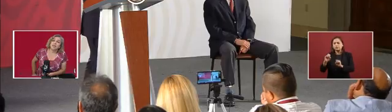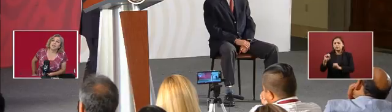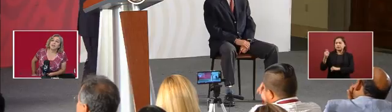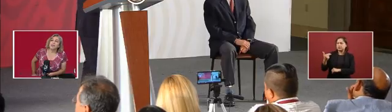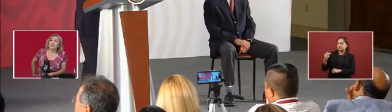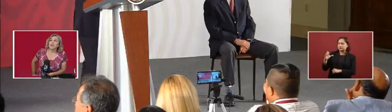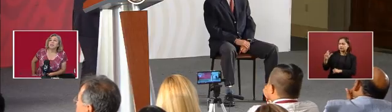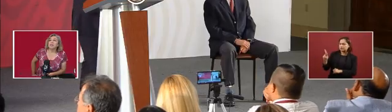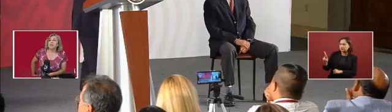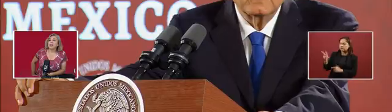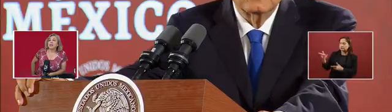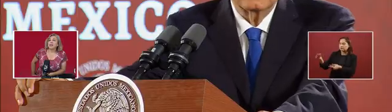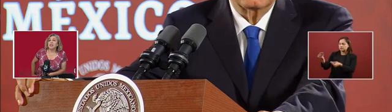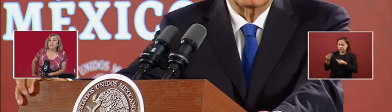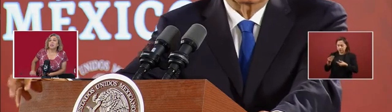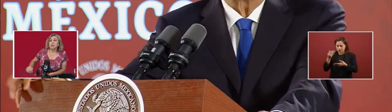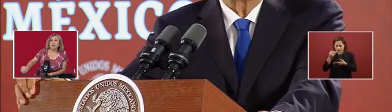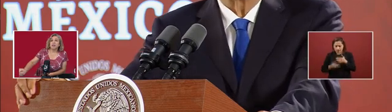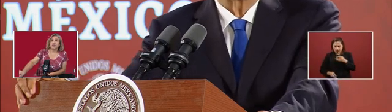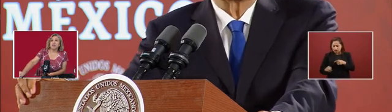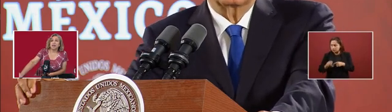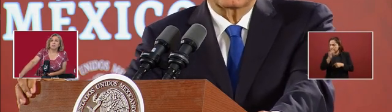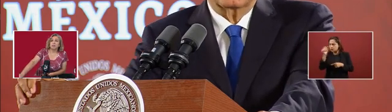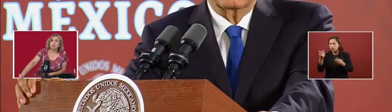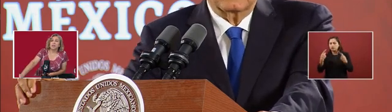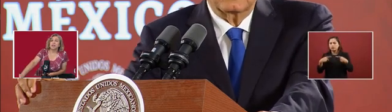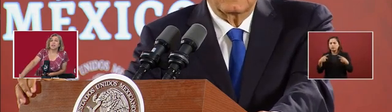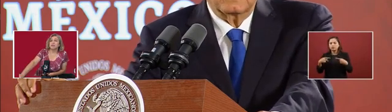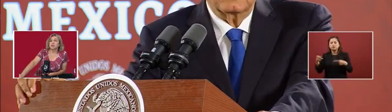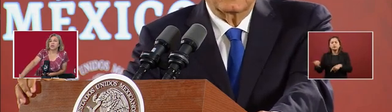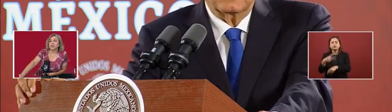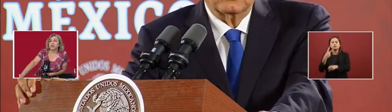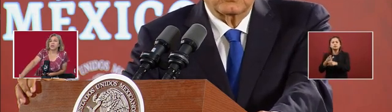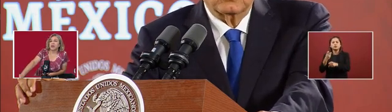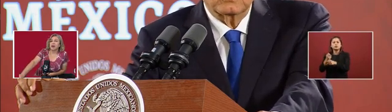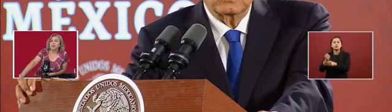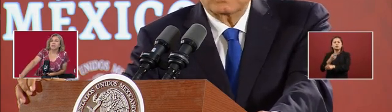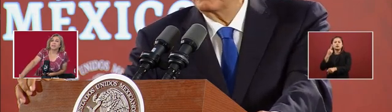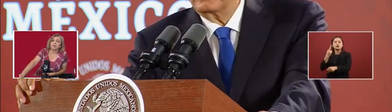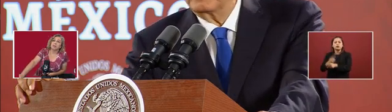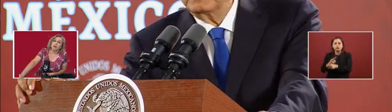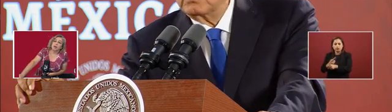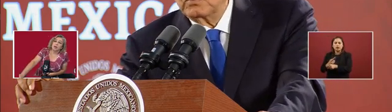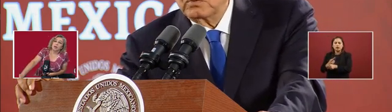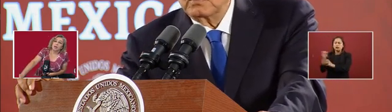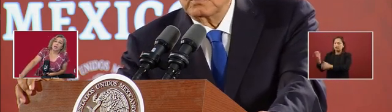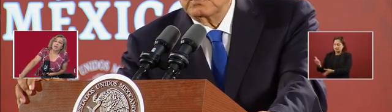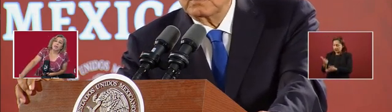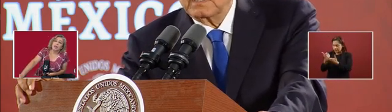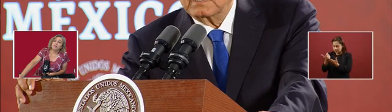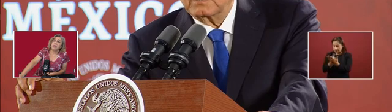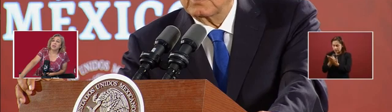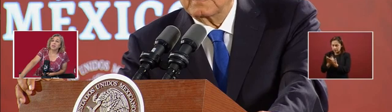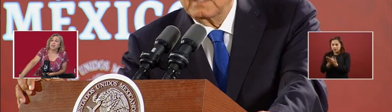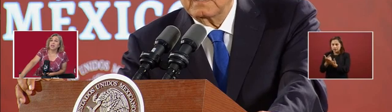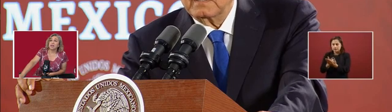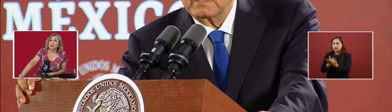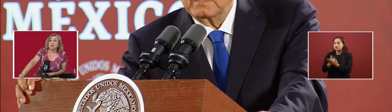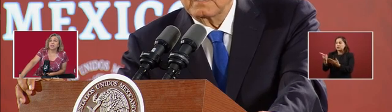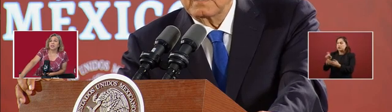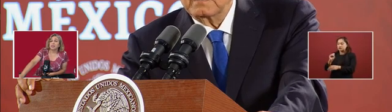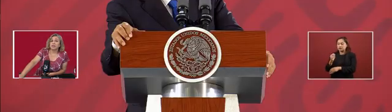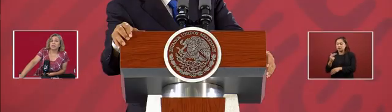we are Aquí advancing. no van a haber regresiones. Here, we're not going to have No recreations. vamos a dar We're